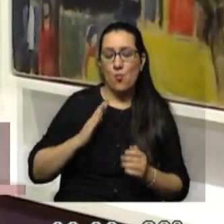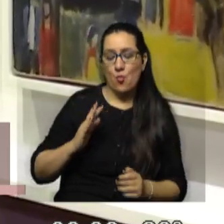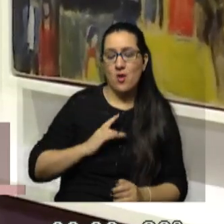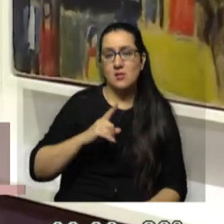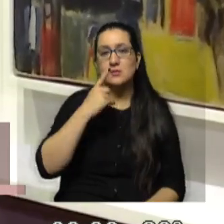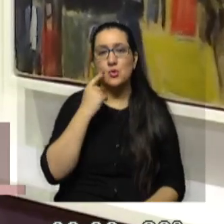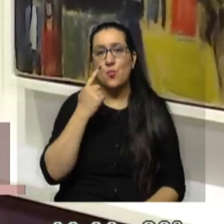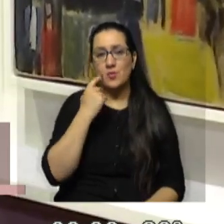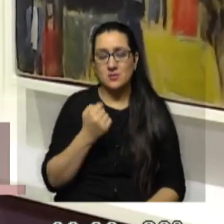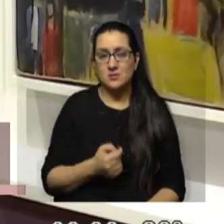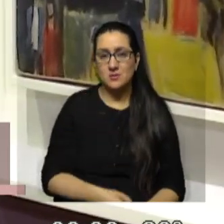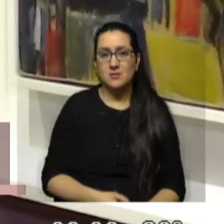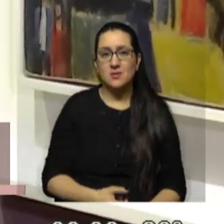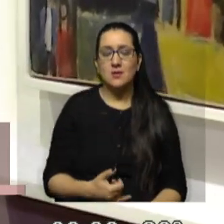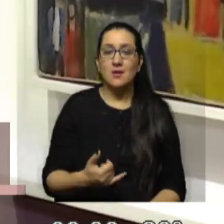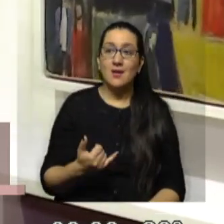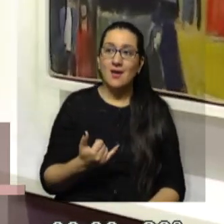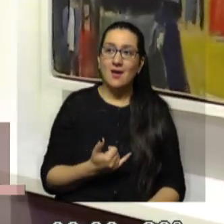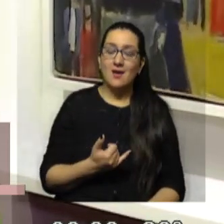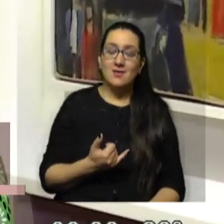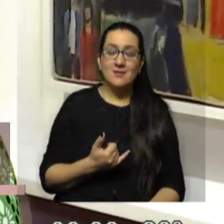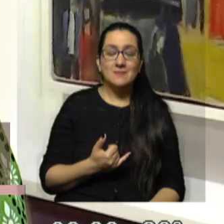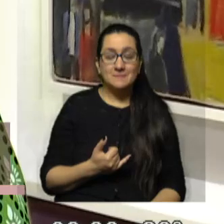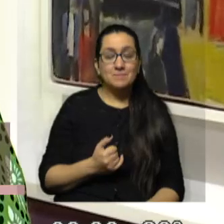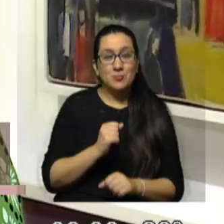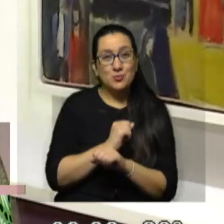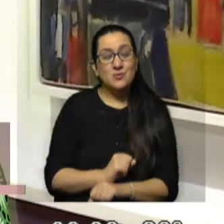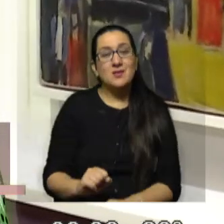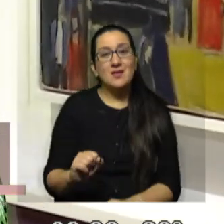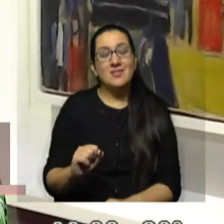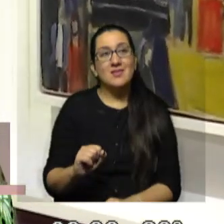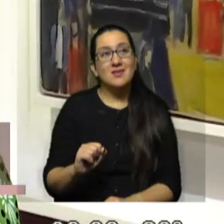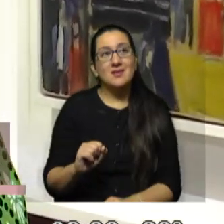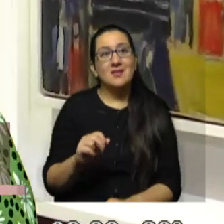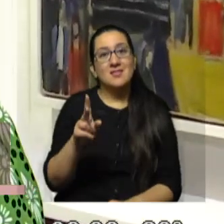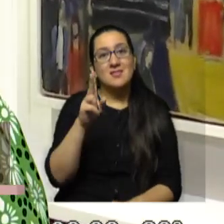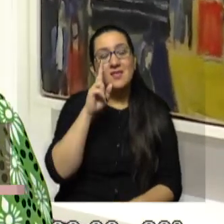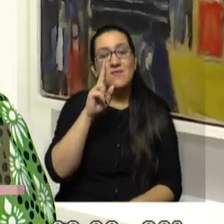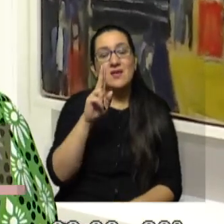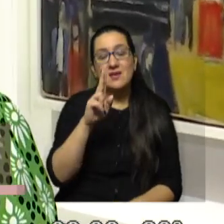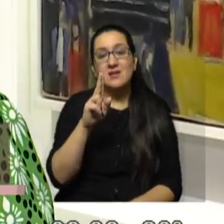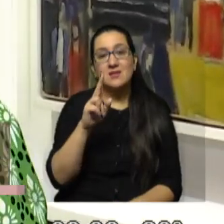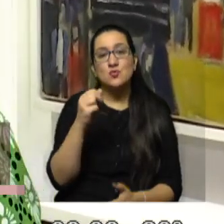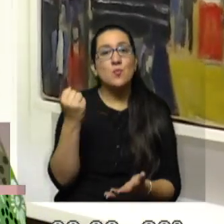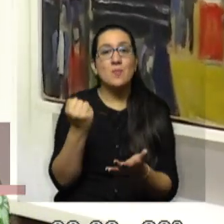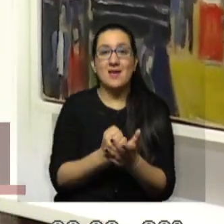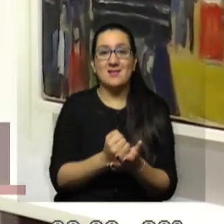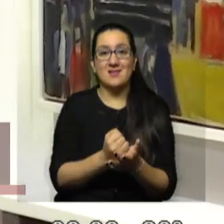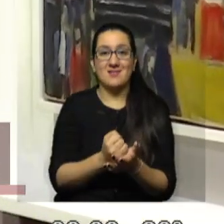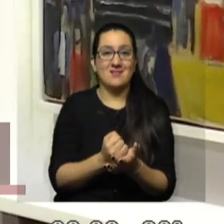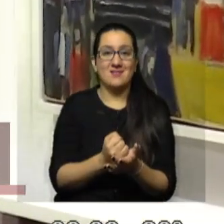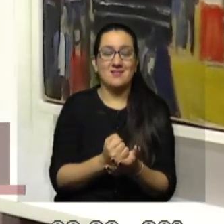hombres, dejan como entrever su huella del pasaje por el taller, pero a la vez